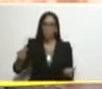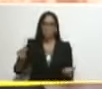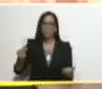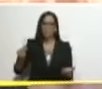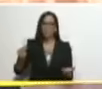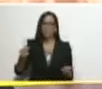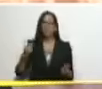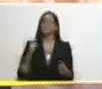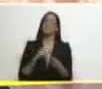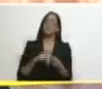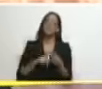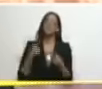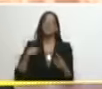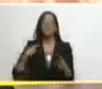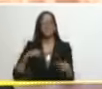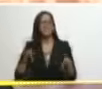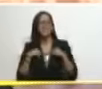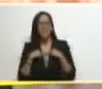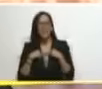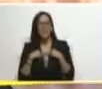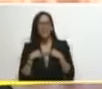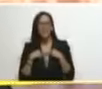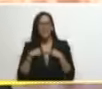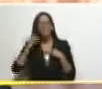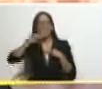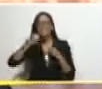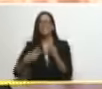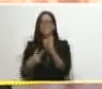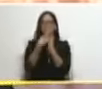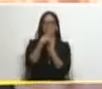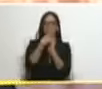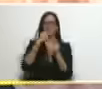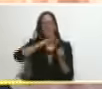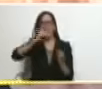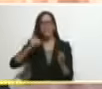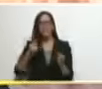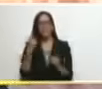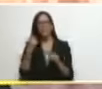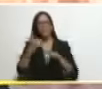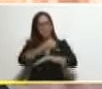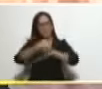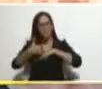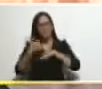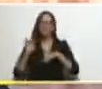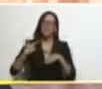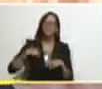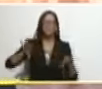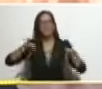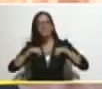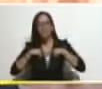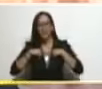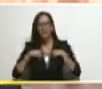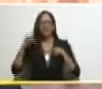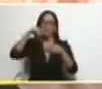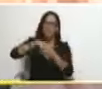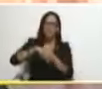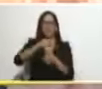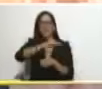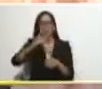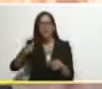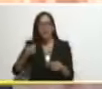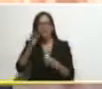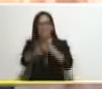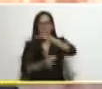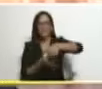Entonces tenemos que aceptar que se metan en el mar por delimitar. Tenemos que aceptar que se metan en el mar del Delta